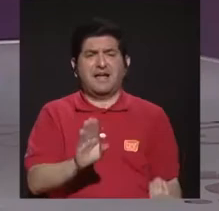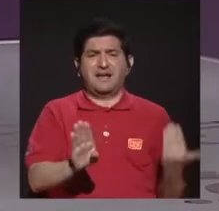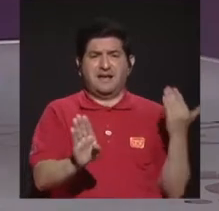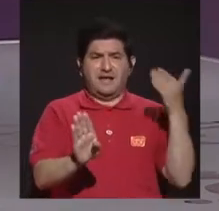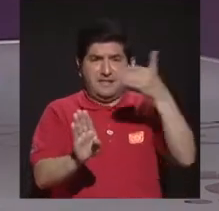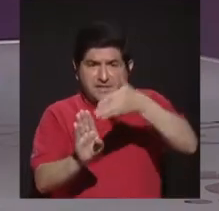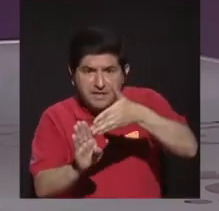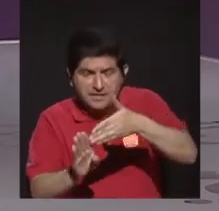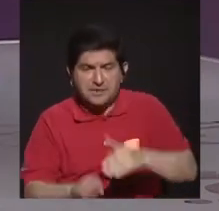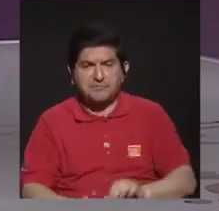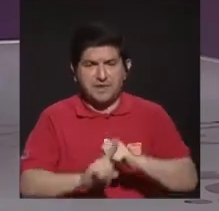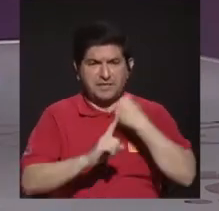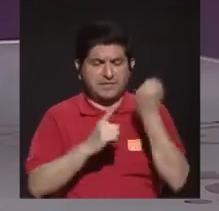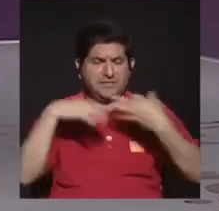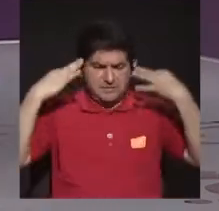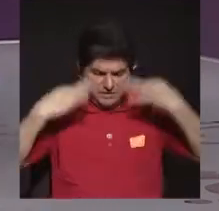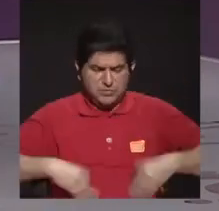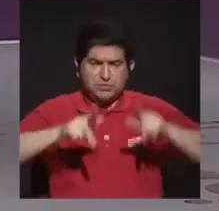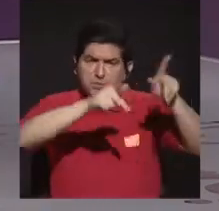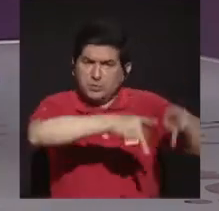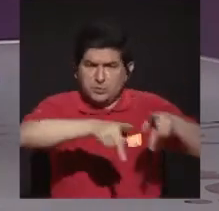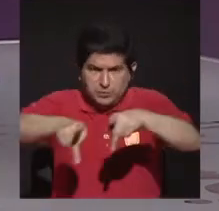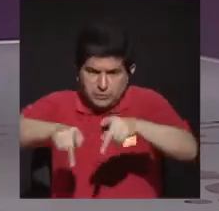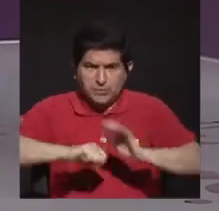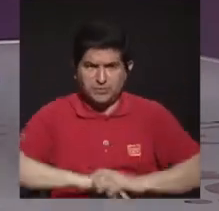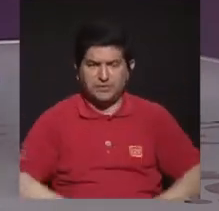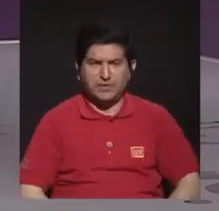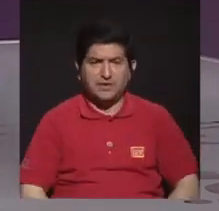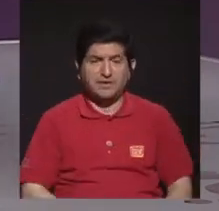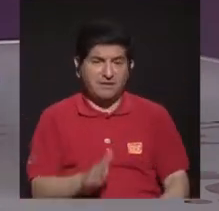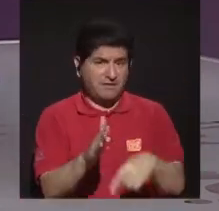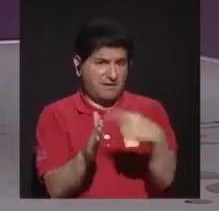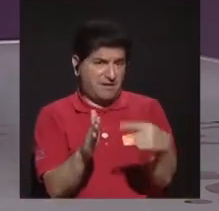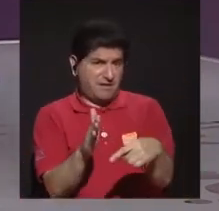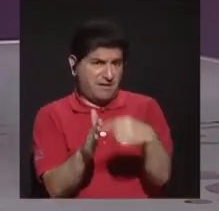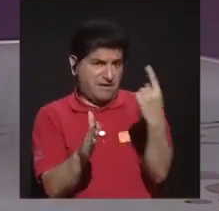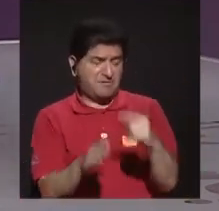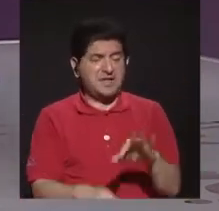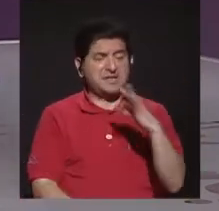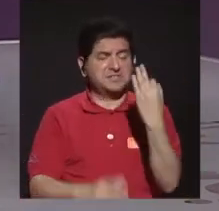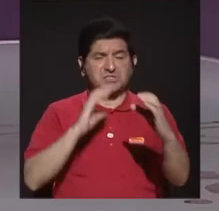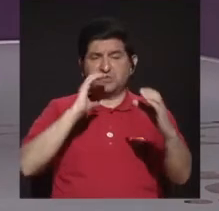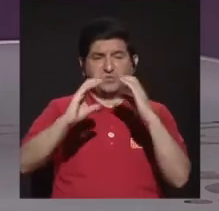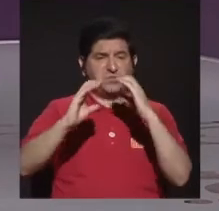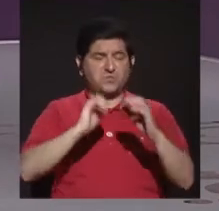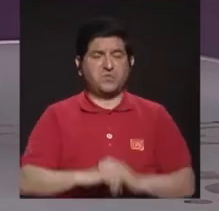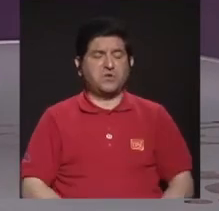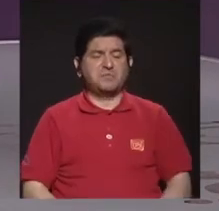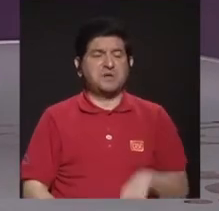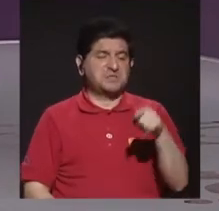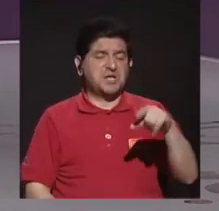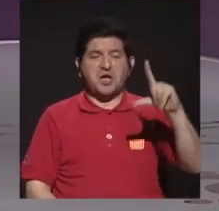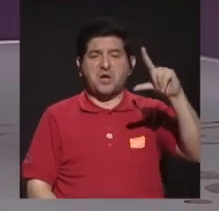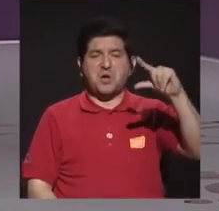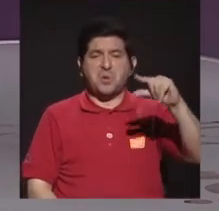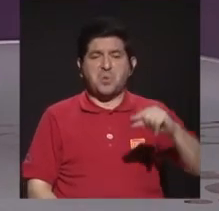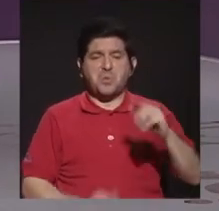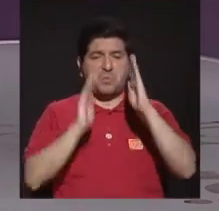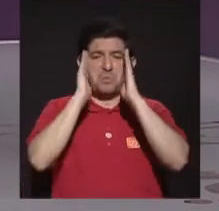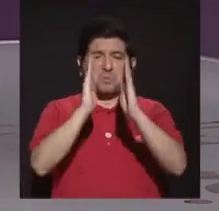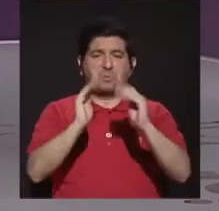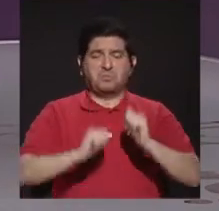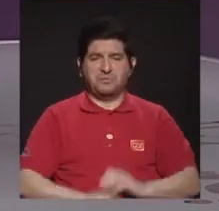contra la integridad física de las personas, a veces en los medios de comunicación son minimizados,